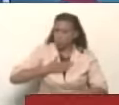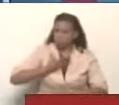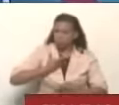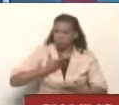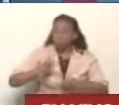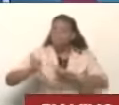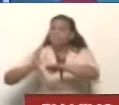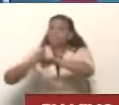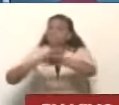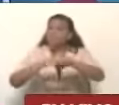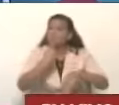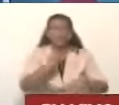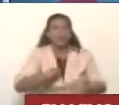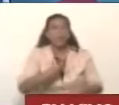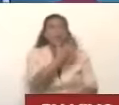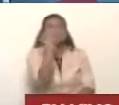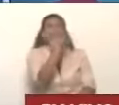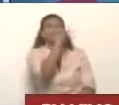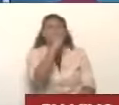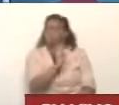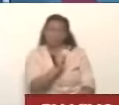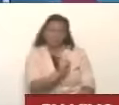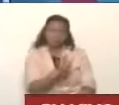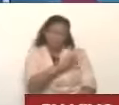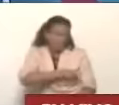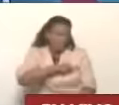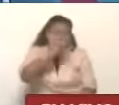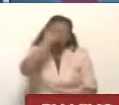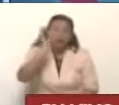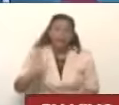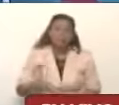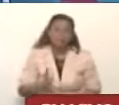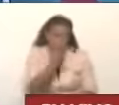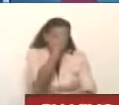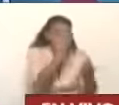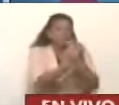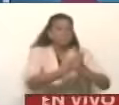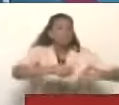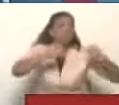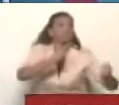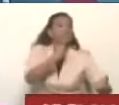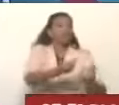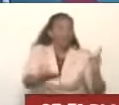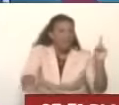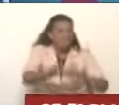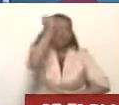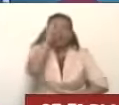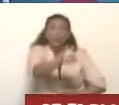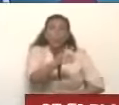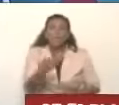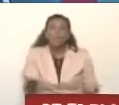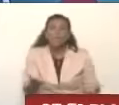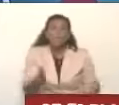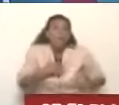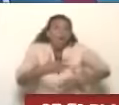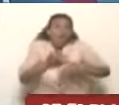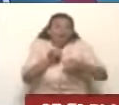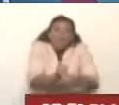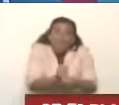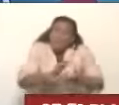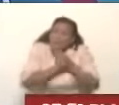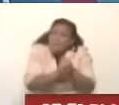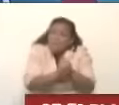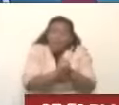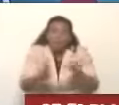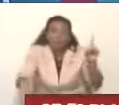A mí nadie me puede venir con cuento. Tengo moral, porque los enfrenté, los descubrí. Y eran de mi mayor confianza, los